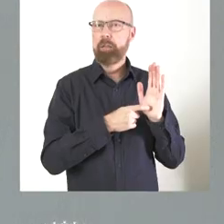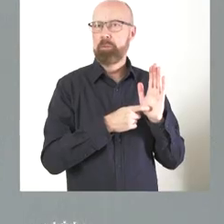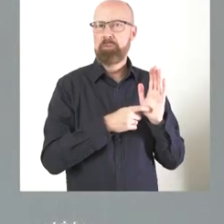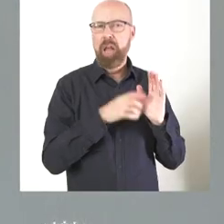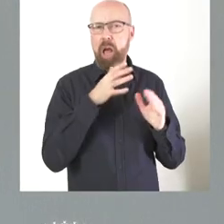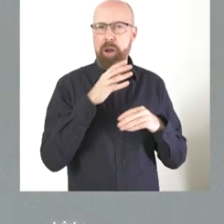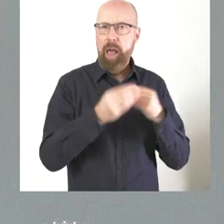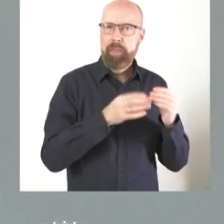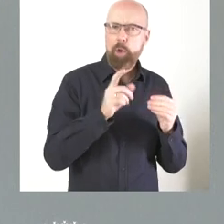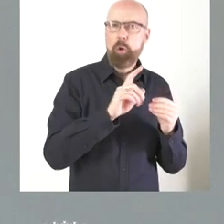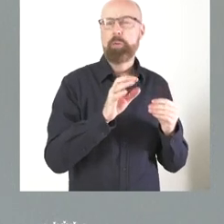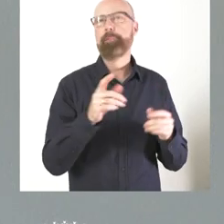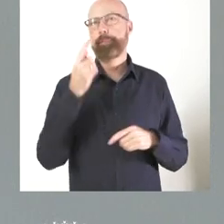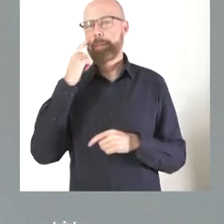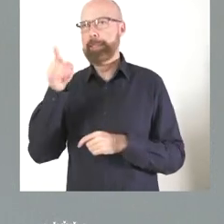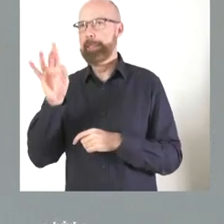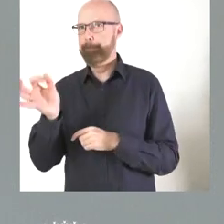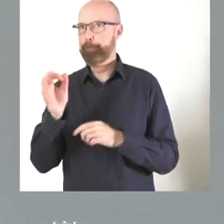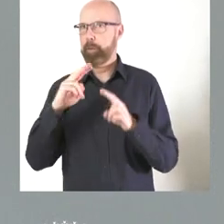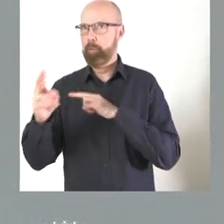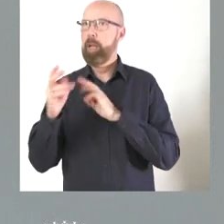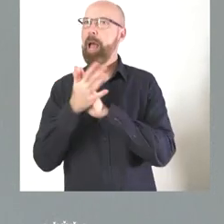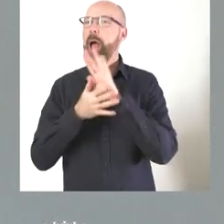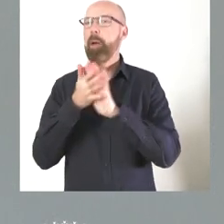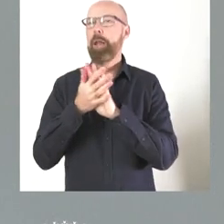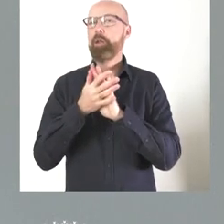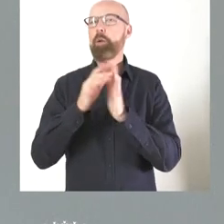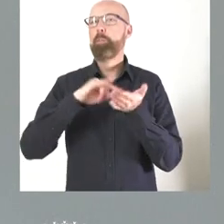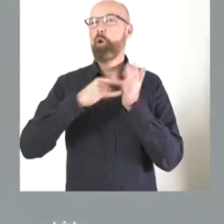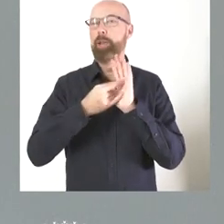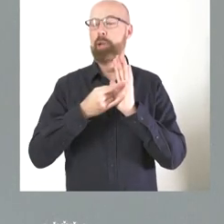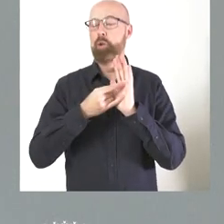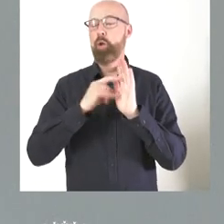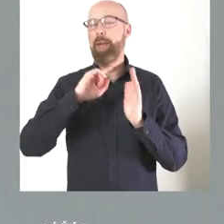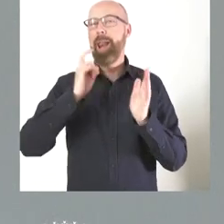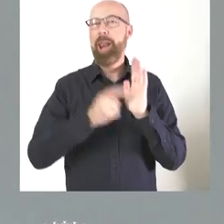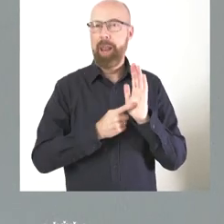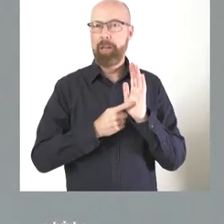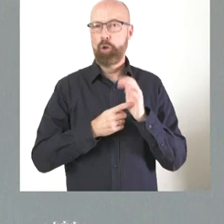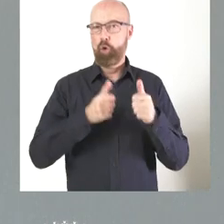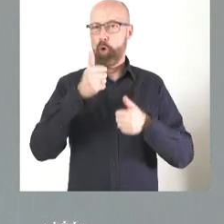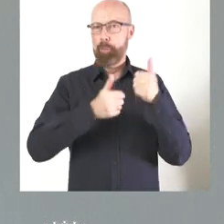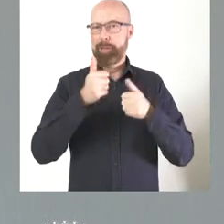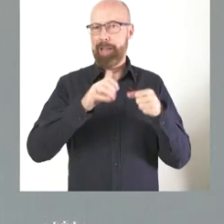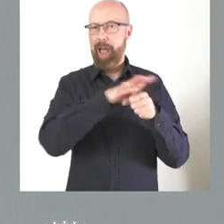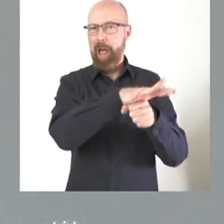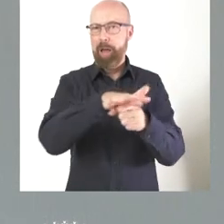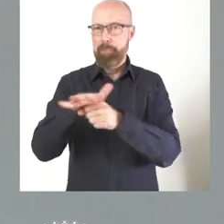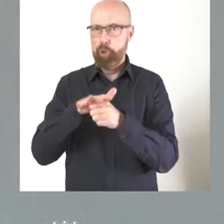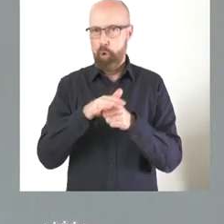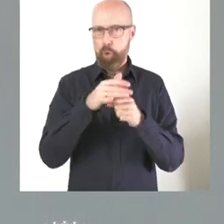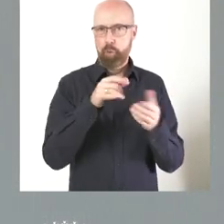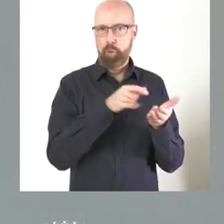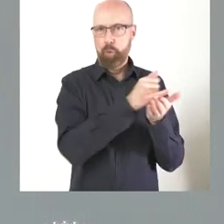efectivamente está hablando de la del proyecto de ley de competitividad en el ámbito rural que tiene actuaciones en el ámbito económico